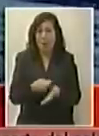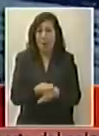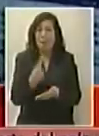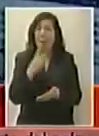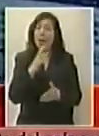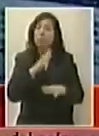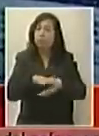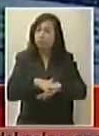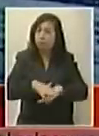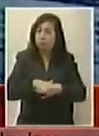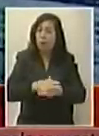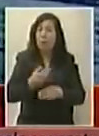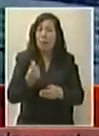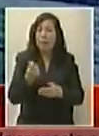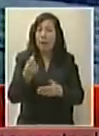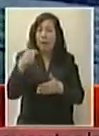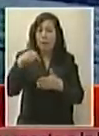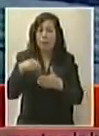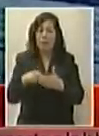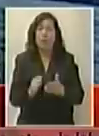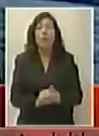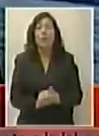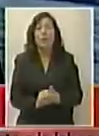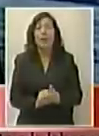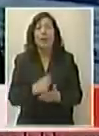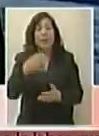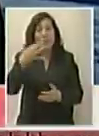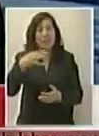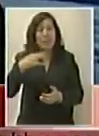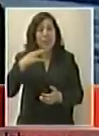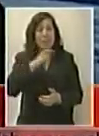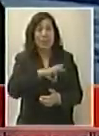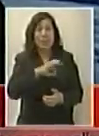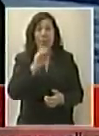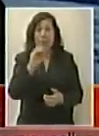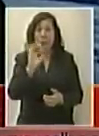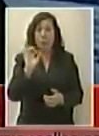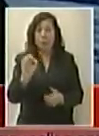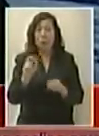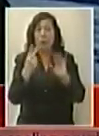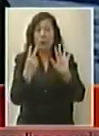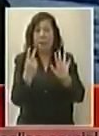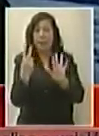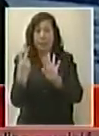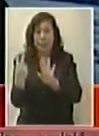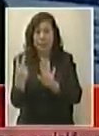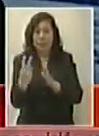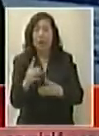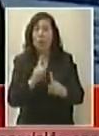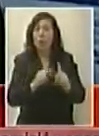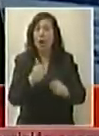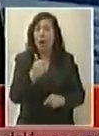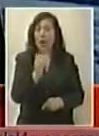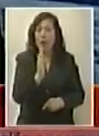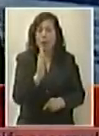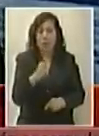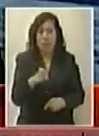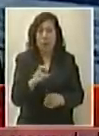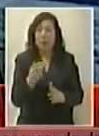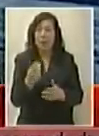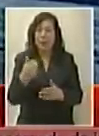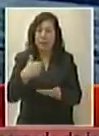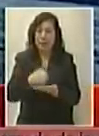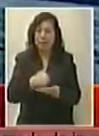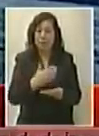administrar nuestros fondos en Chile están cobrando 0.77 algunas afps O sea casi la